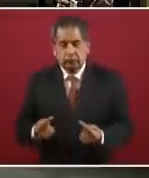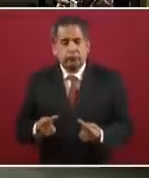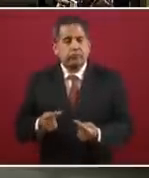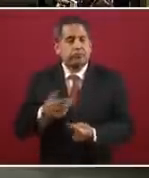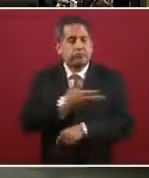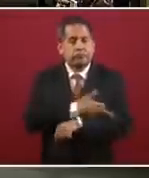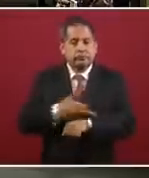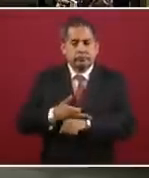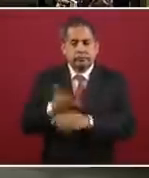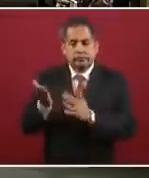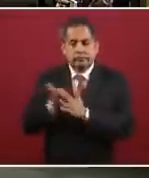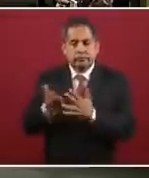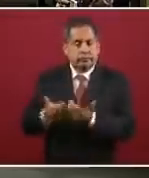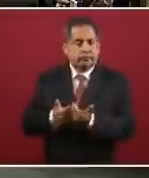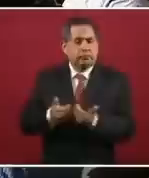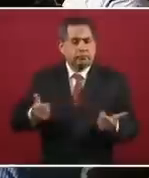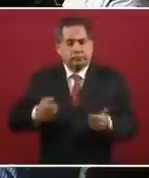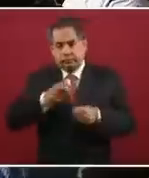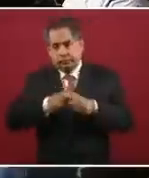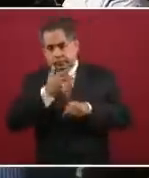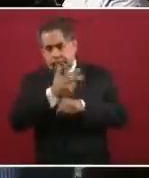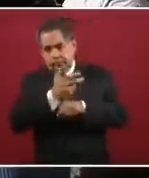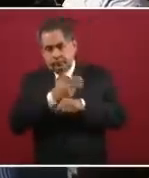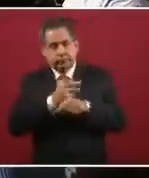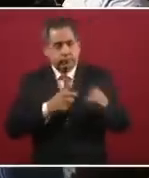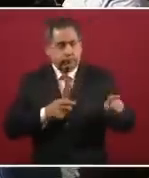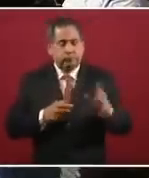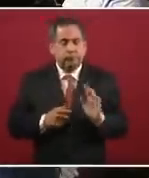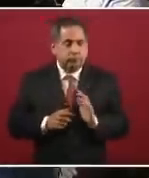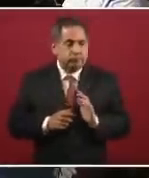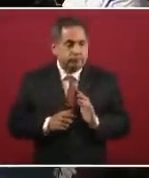separados de sus padres allá en Estados Unidos y que estaban en